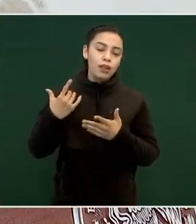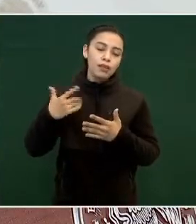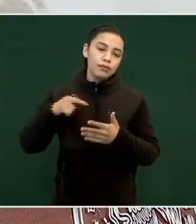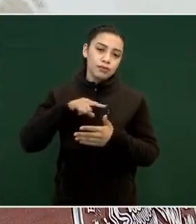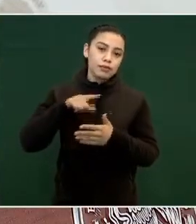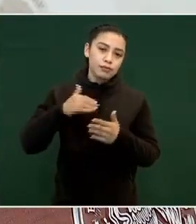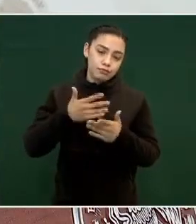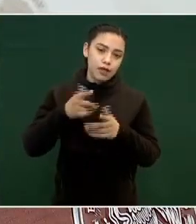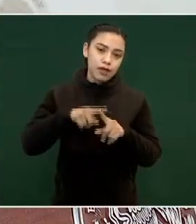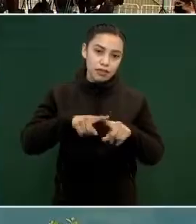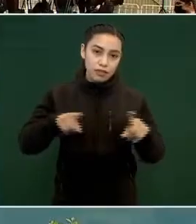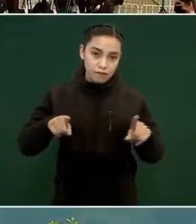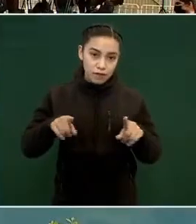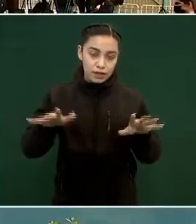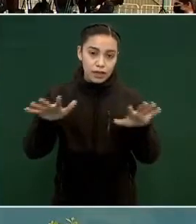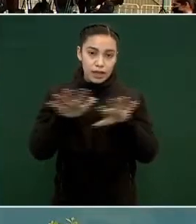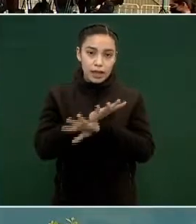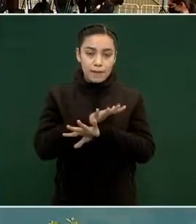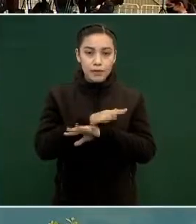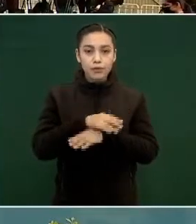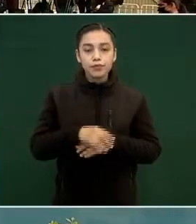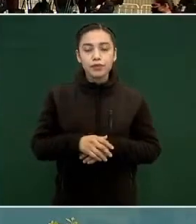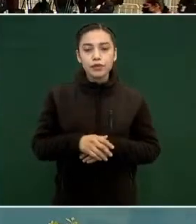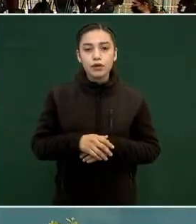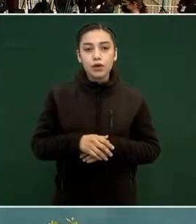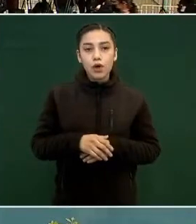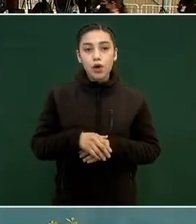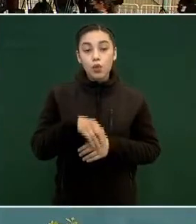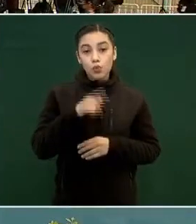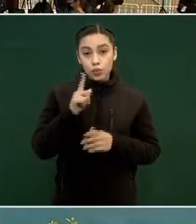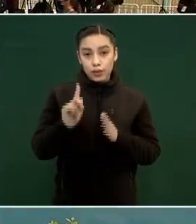Una vez me contó don Julio Scherer